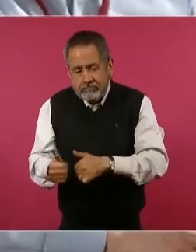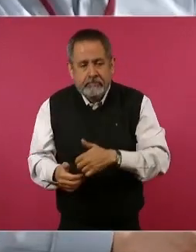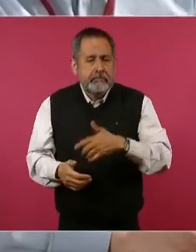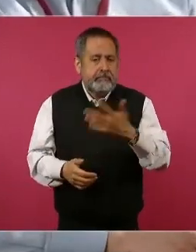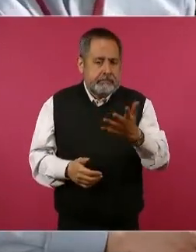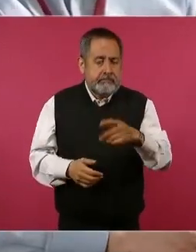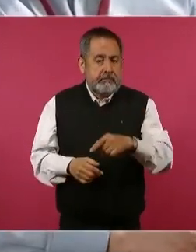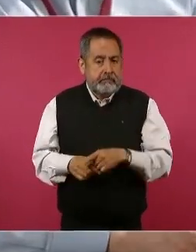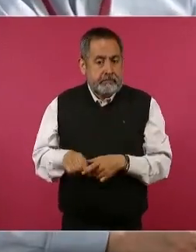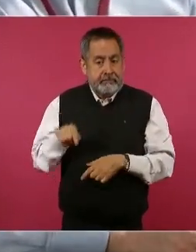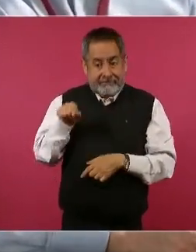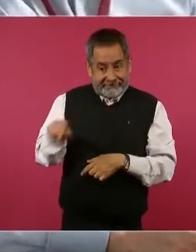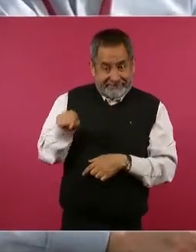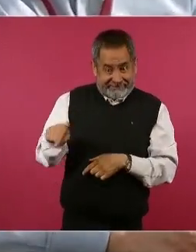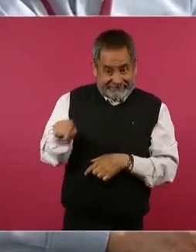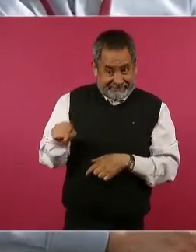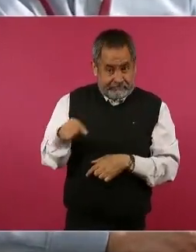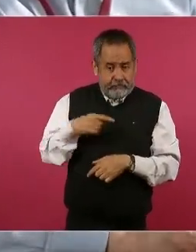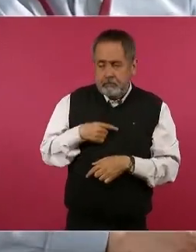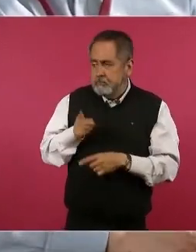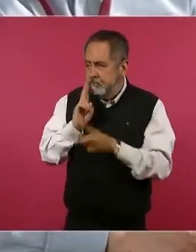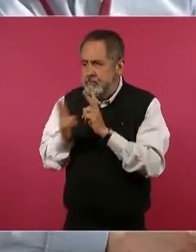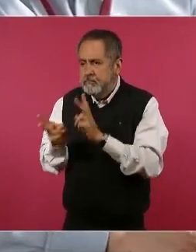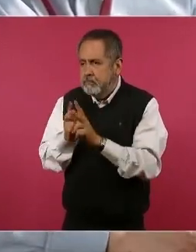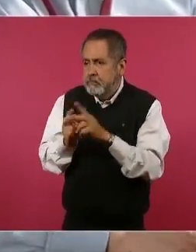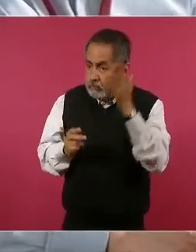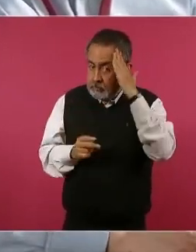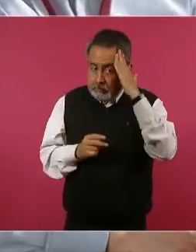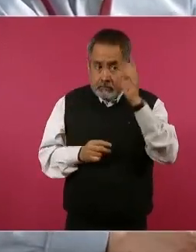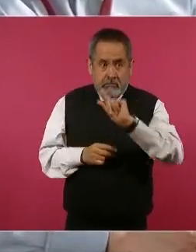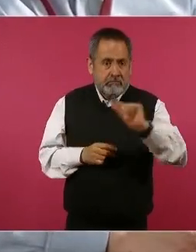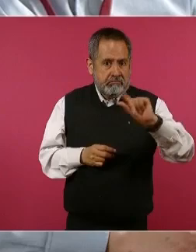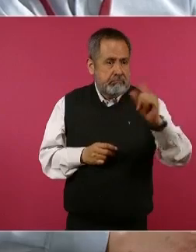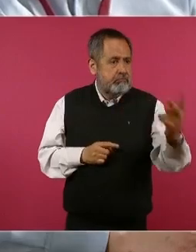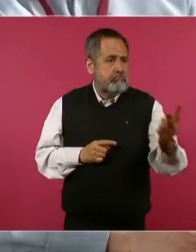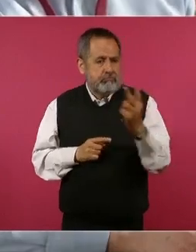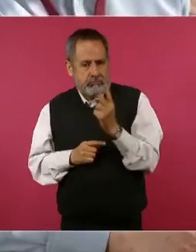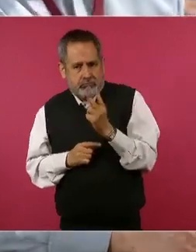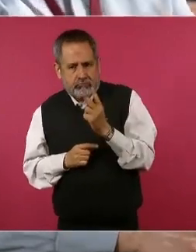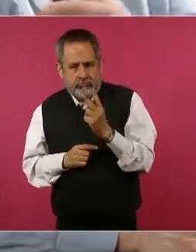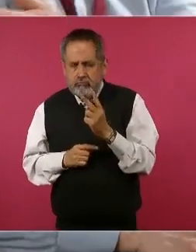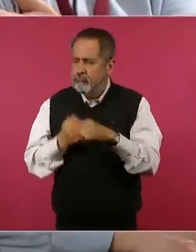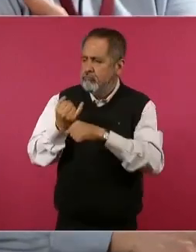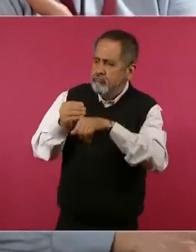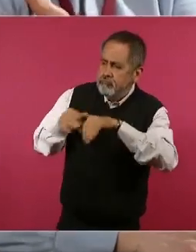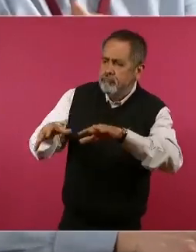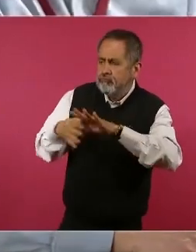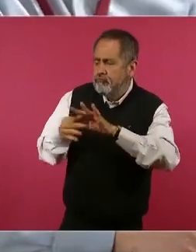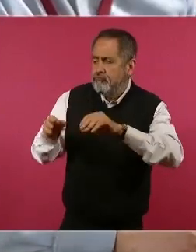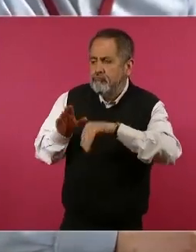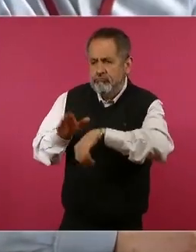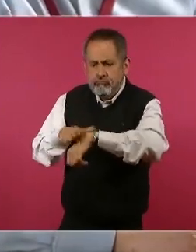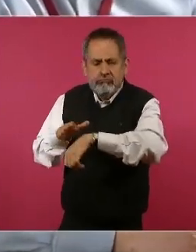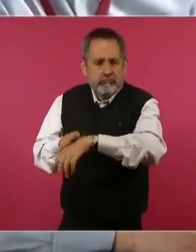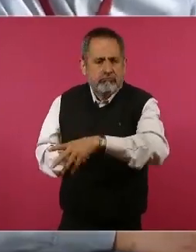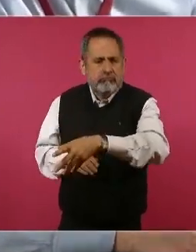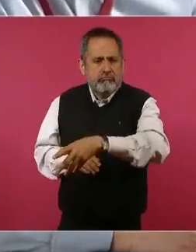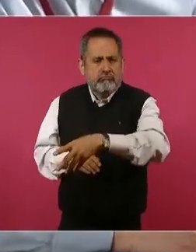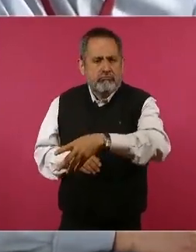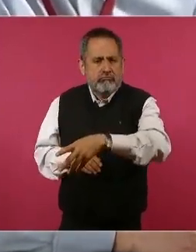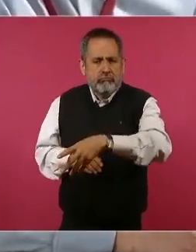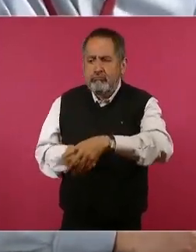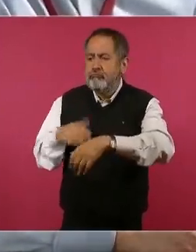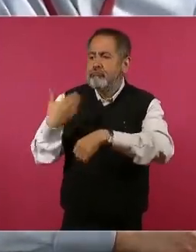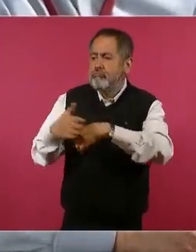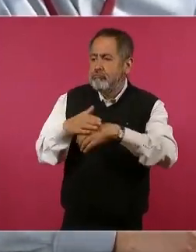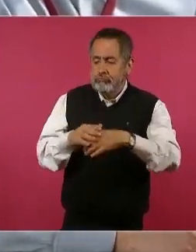en ese momento llegaron autoridades de la cabecera a darles la información de que un